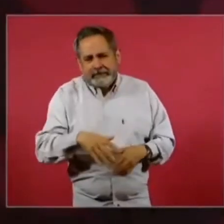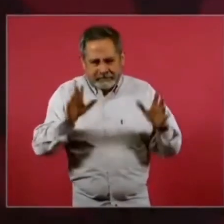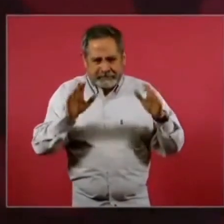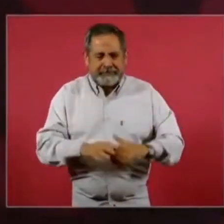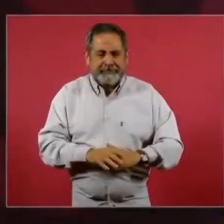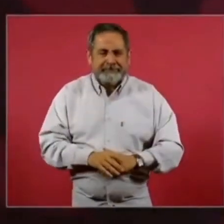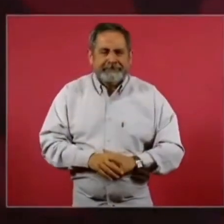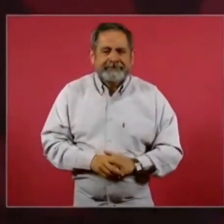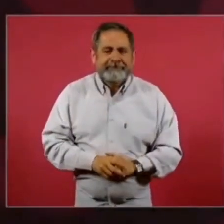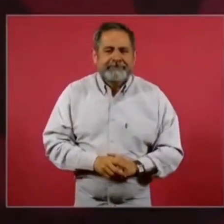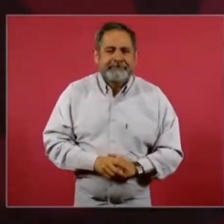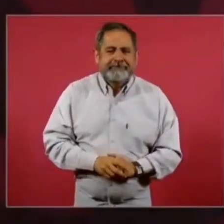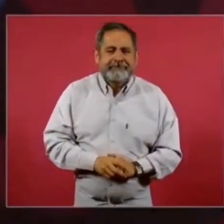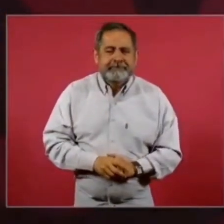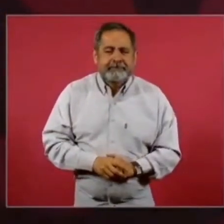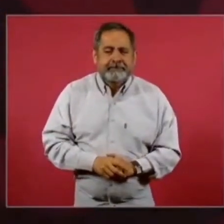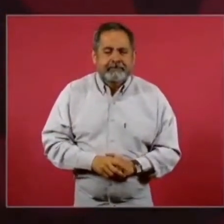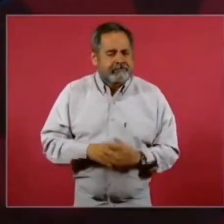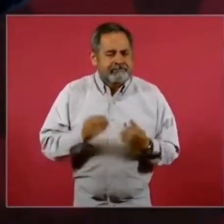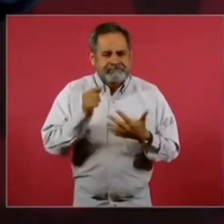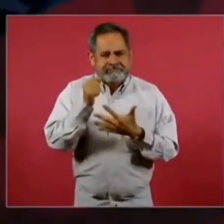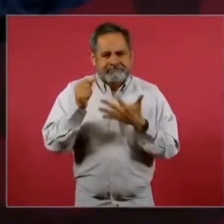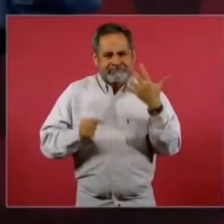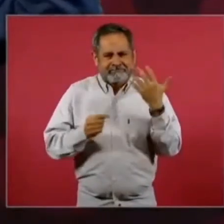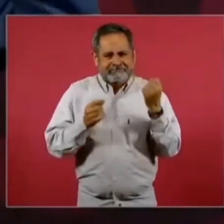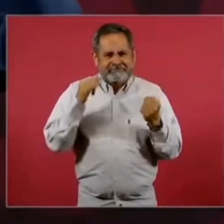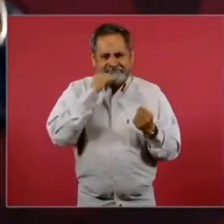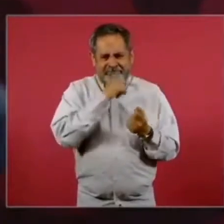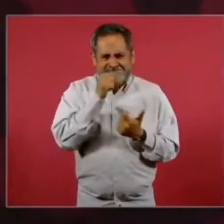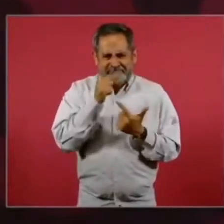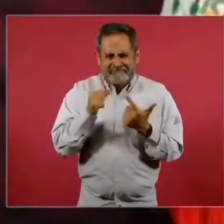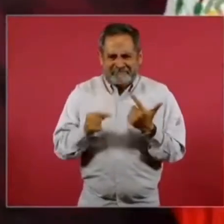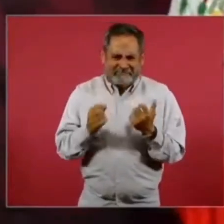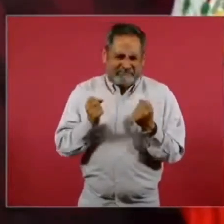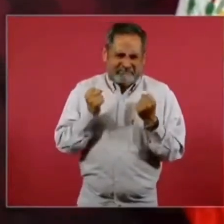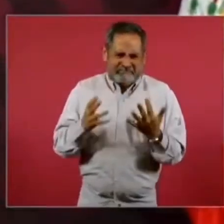pues y muchos otros asuntos